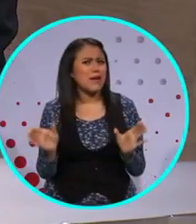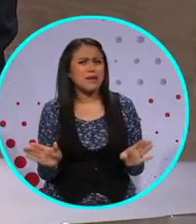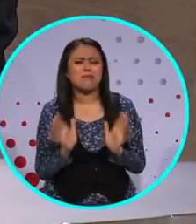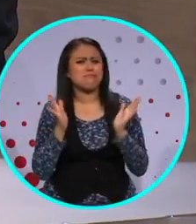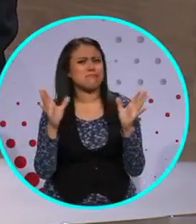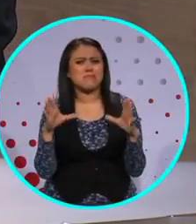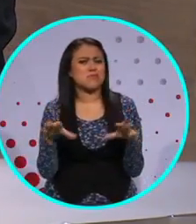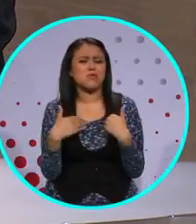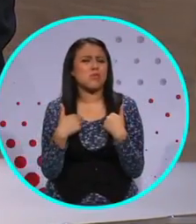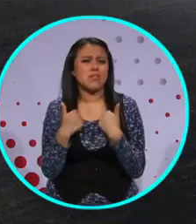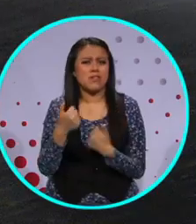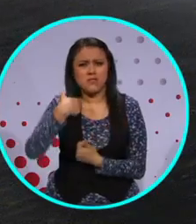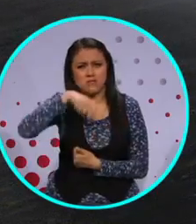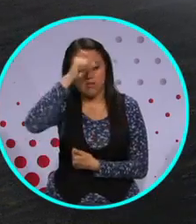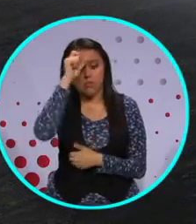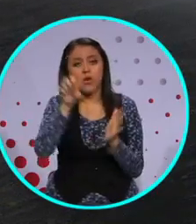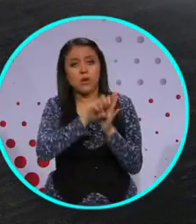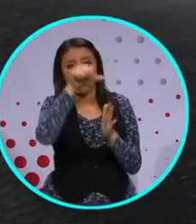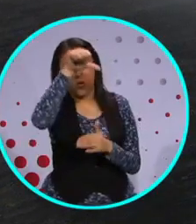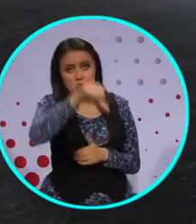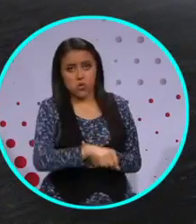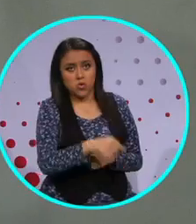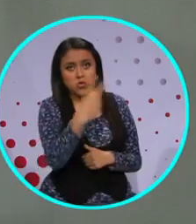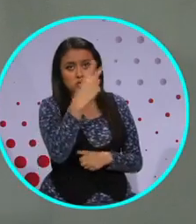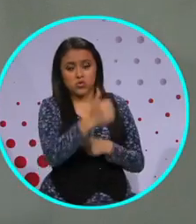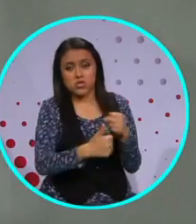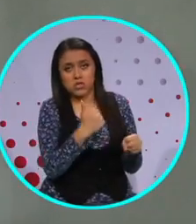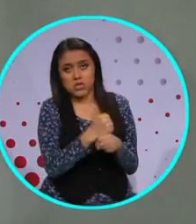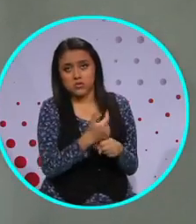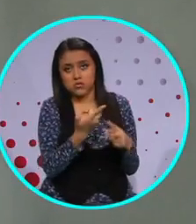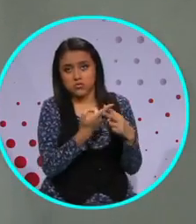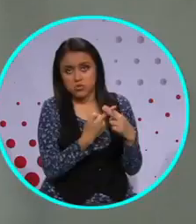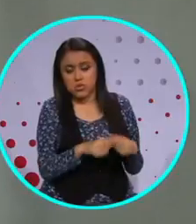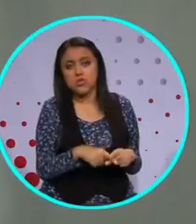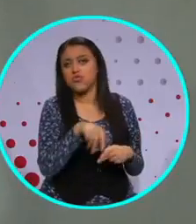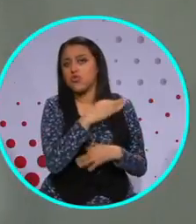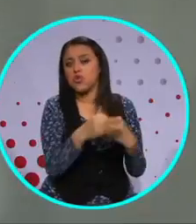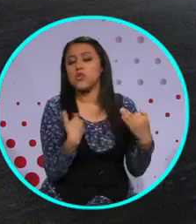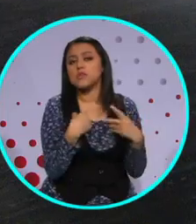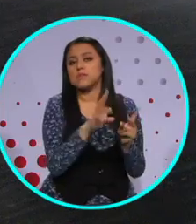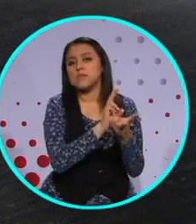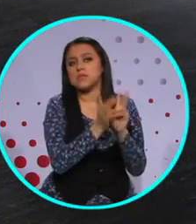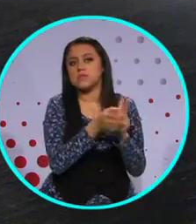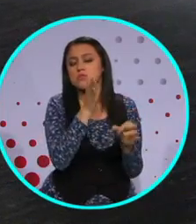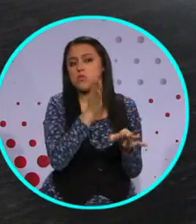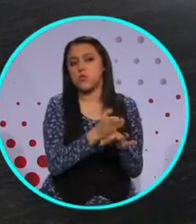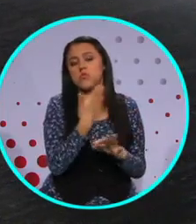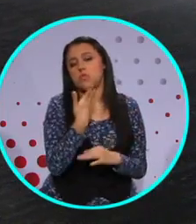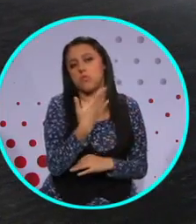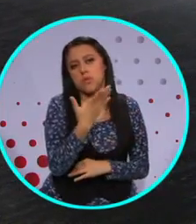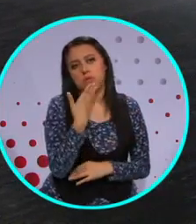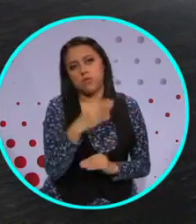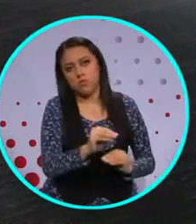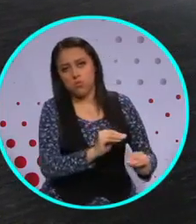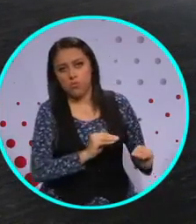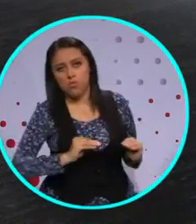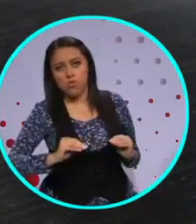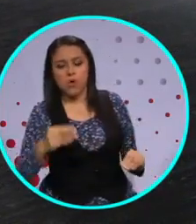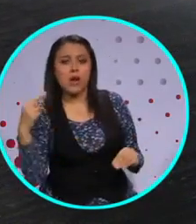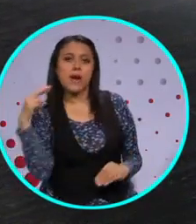ejemplo lo que acaban de inaugurar la obra que vamos a inaugurar hoy que duró dos años todos los vecinos no querían pero está se ve que ya el tránsito está